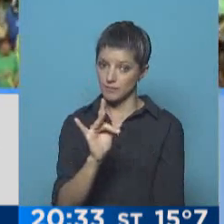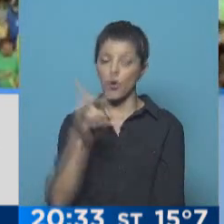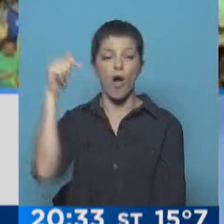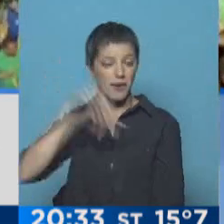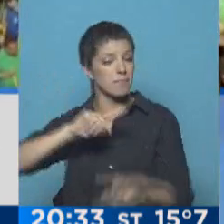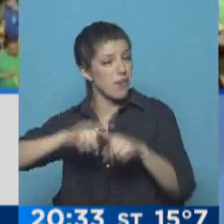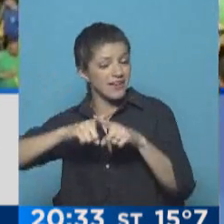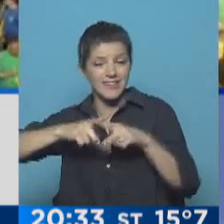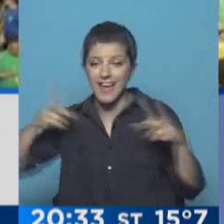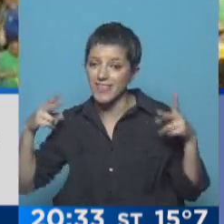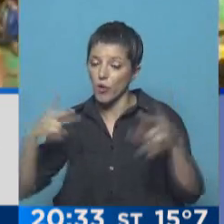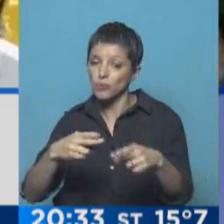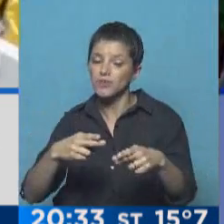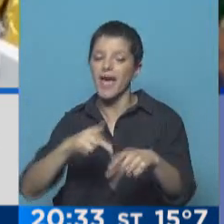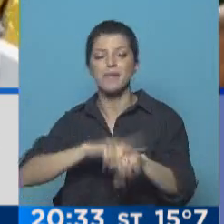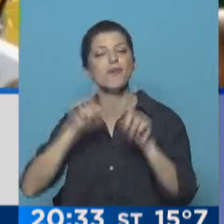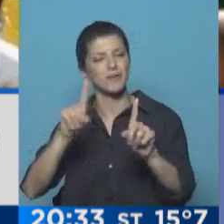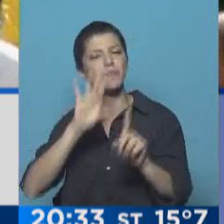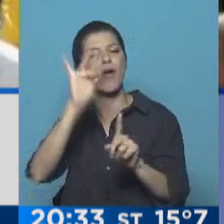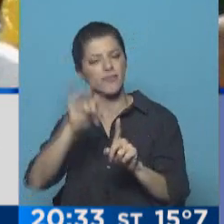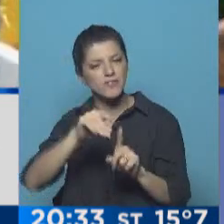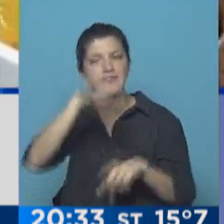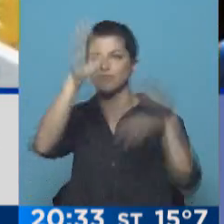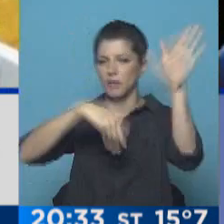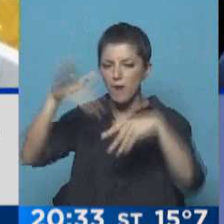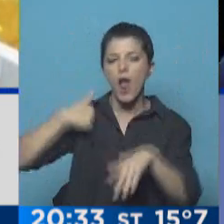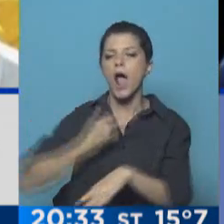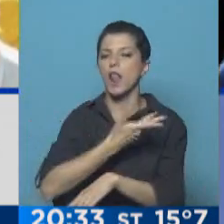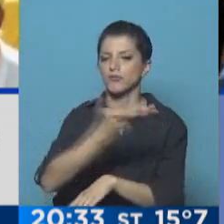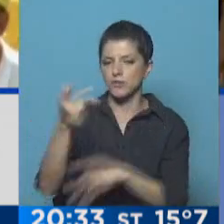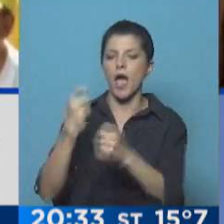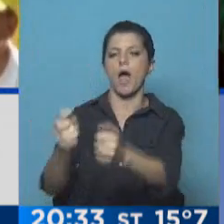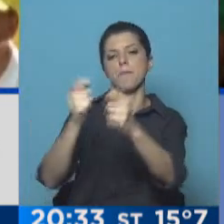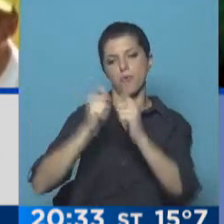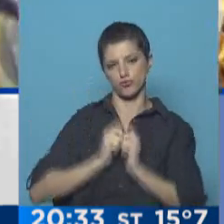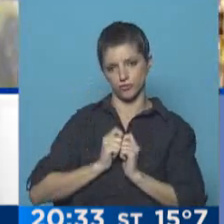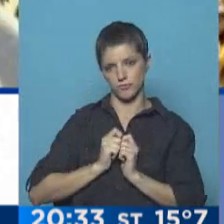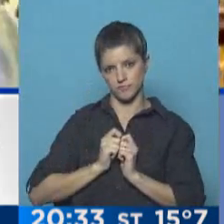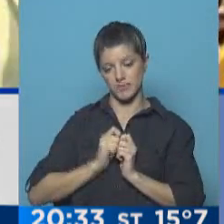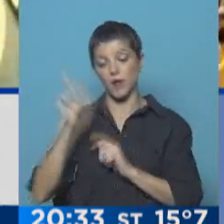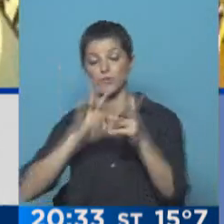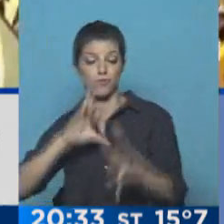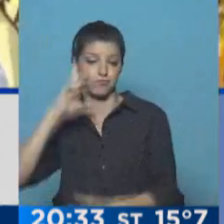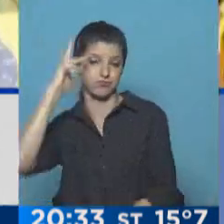políticas de ajuste. Es muy difícil movilizar a la base social que está claramente descontenta con su gobierno.